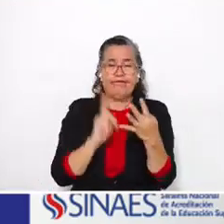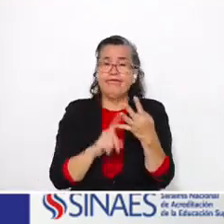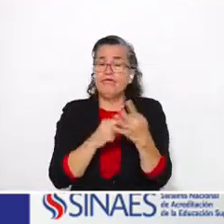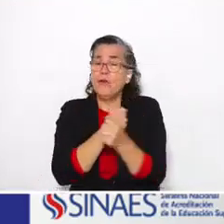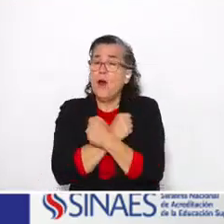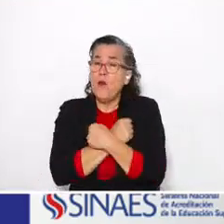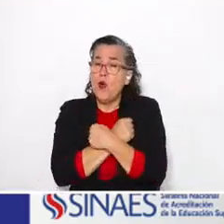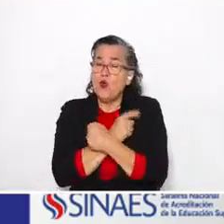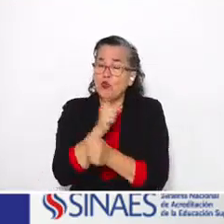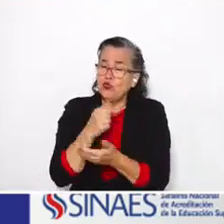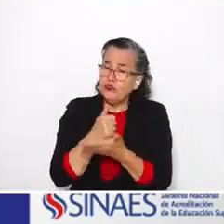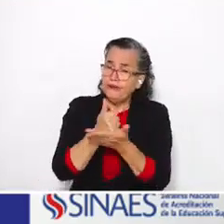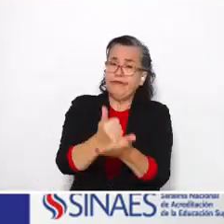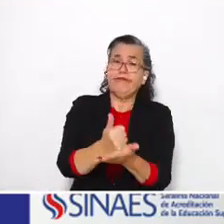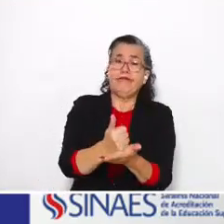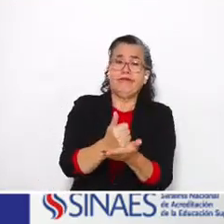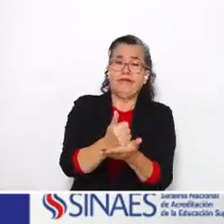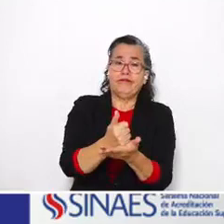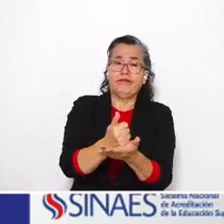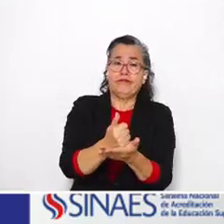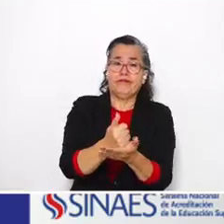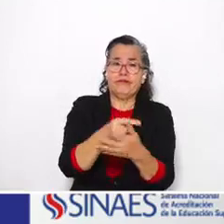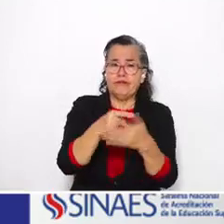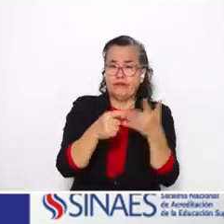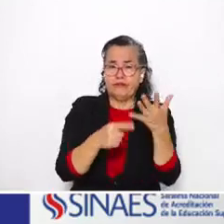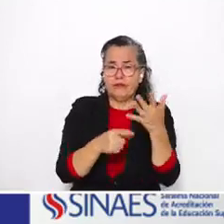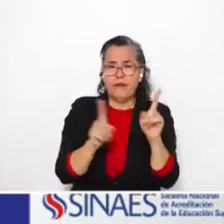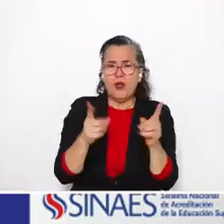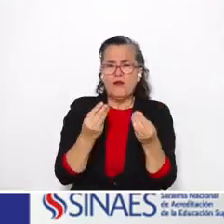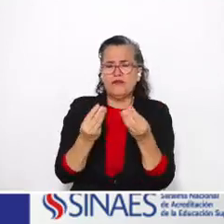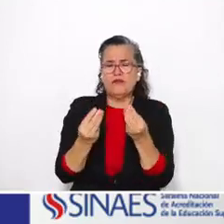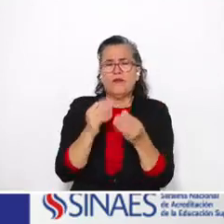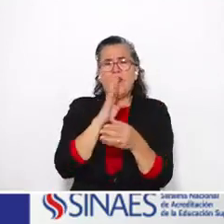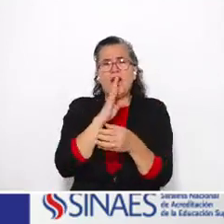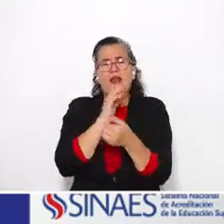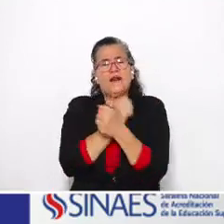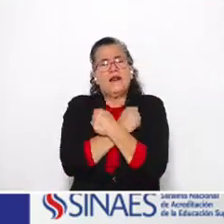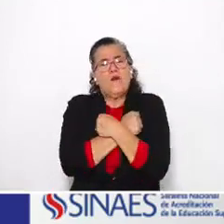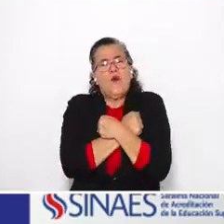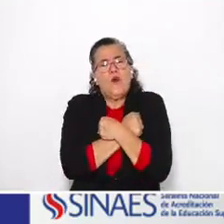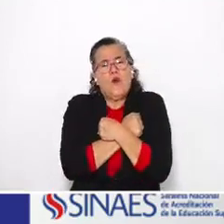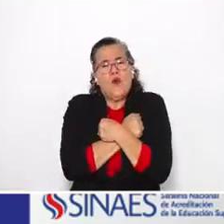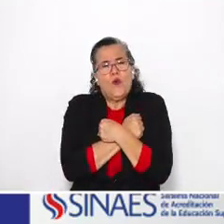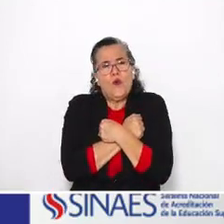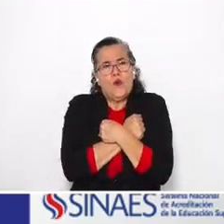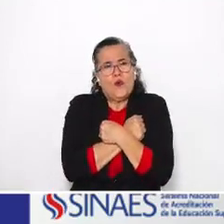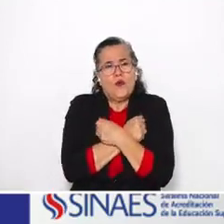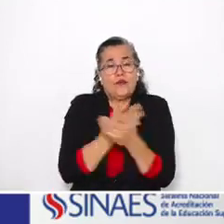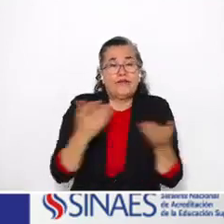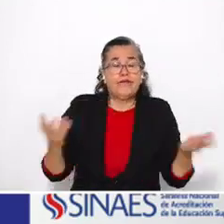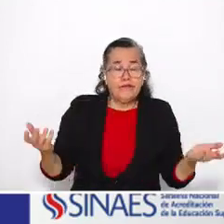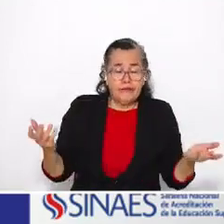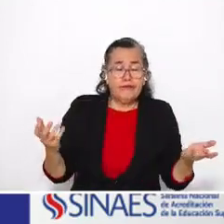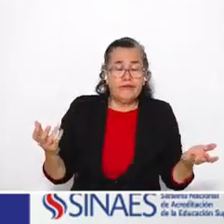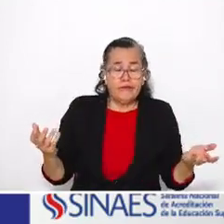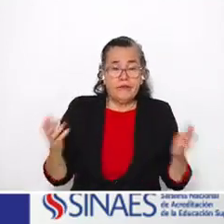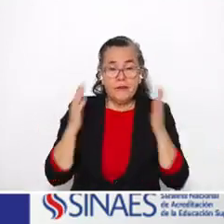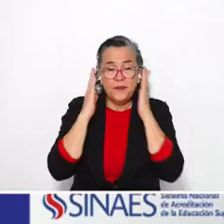con amor usted ayuda. Pero a nosotros nos da miedo hablar de amor, bueno, yo hablar de amor de aquí.